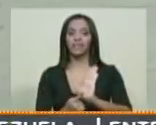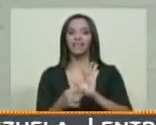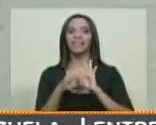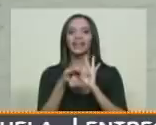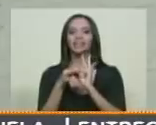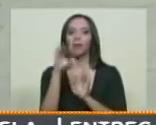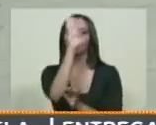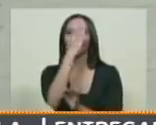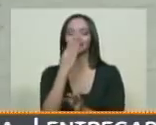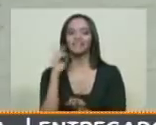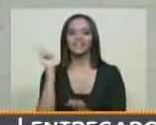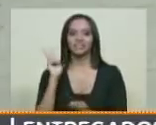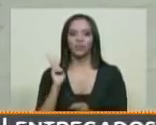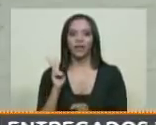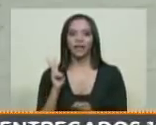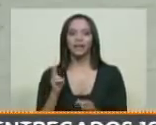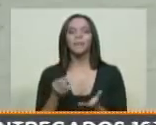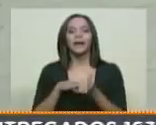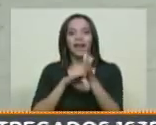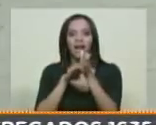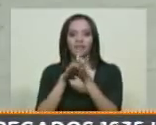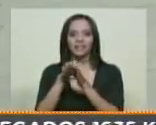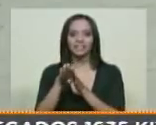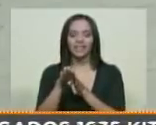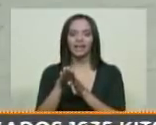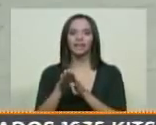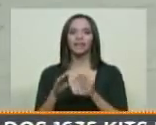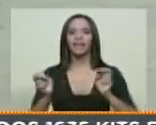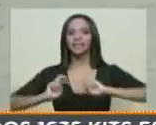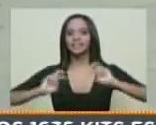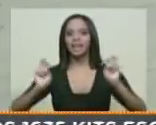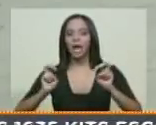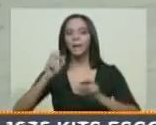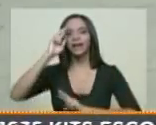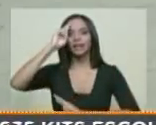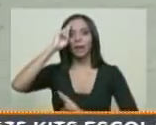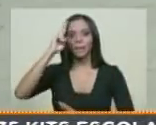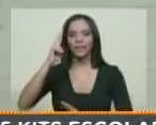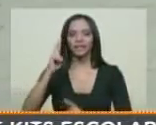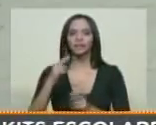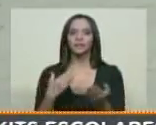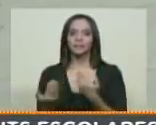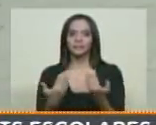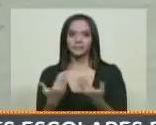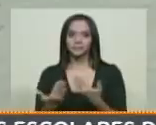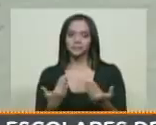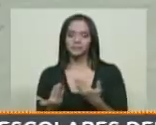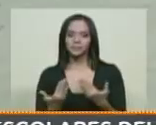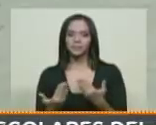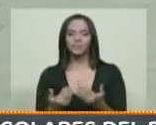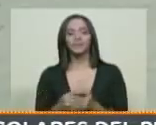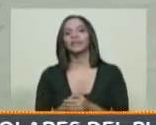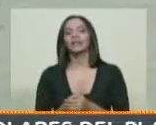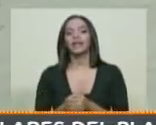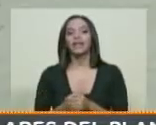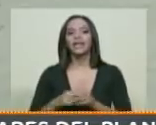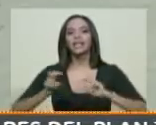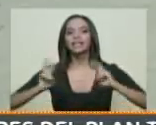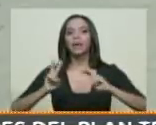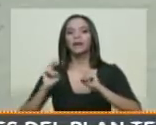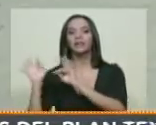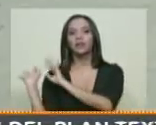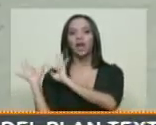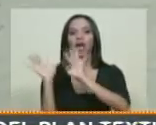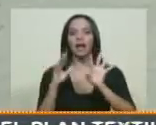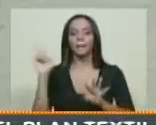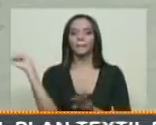y Venezuela justamente para avanzar en términos de respeto y cordialidad en torno al tema de la migración de venezolanos.